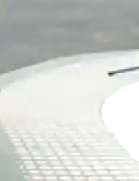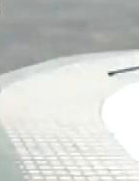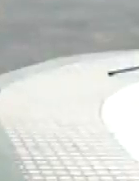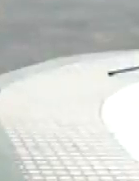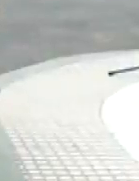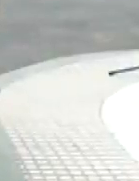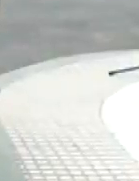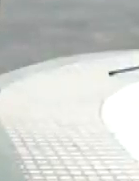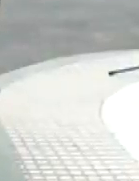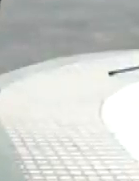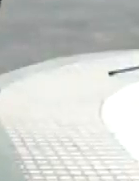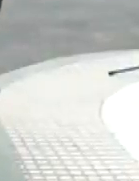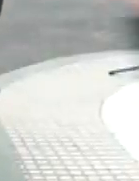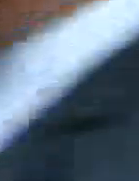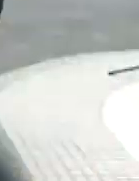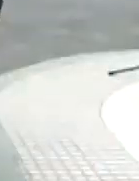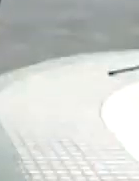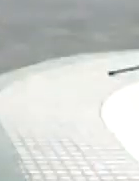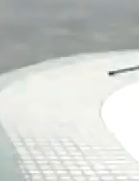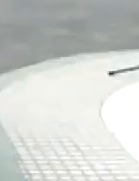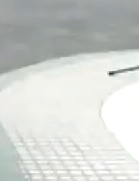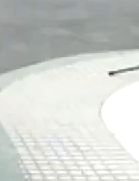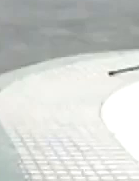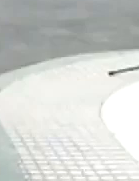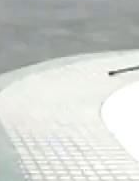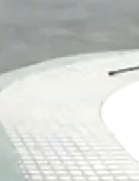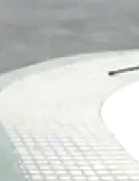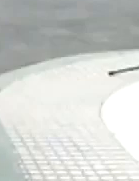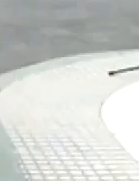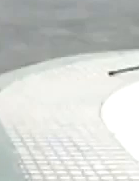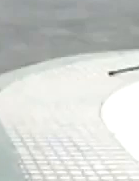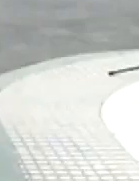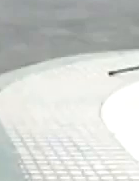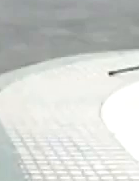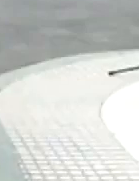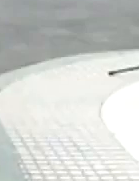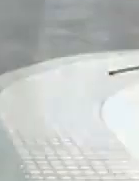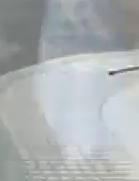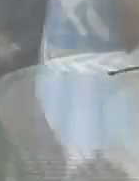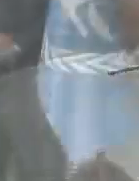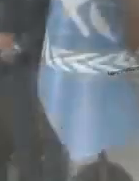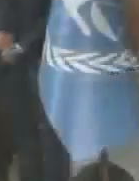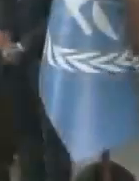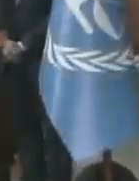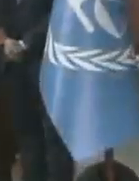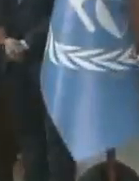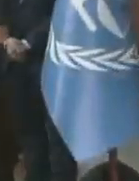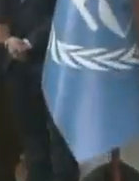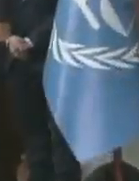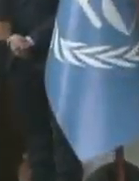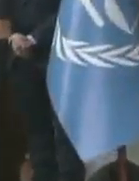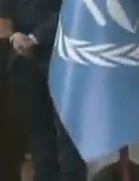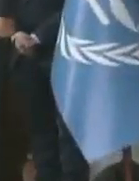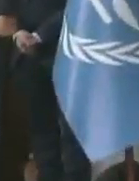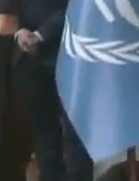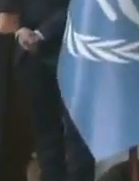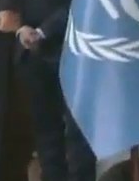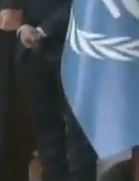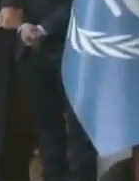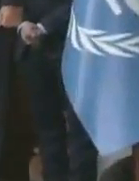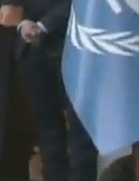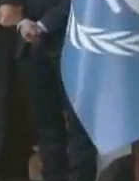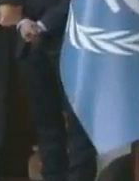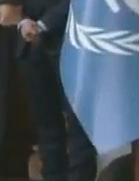memorándum de entendimiento que se firmó en noviembre del año 2021 para continuar ese trabajo fecundo